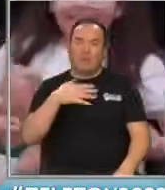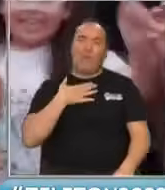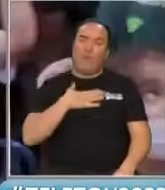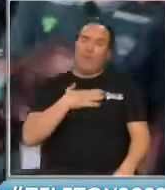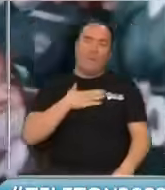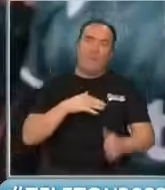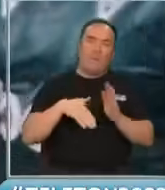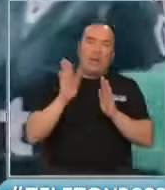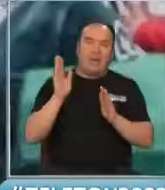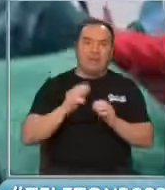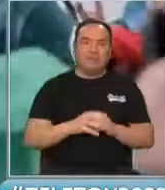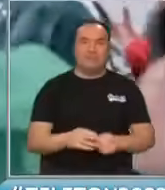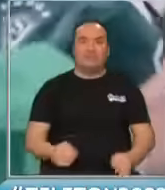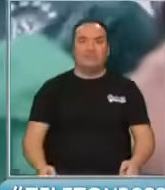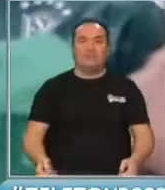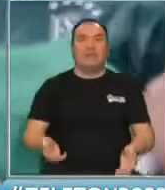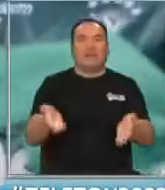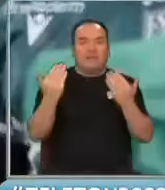gusta.